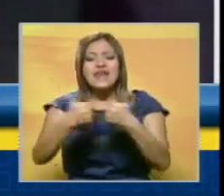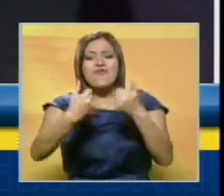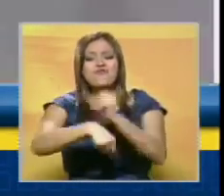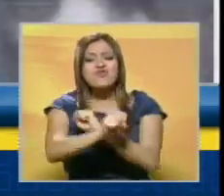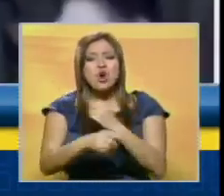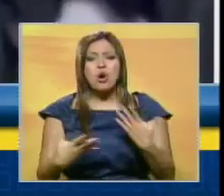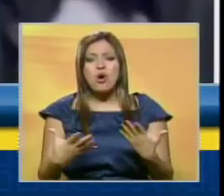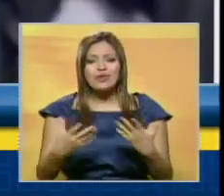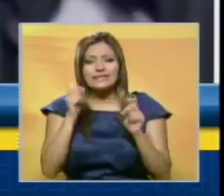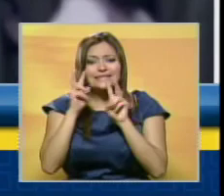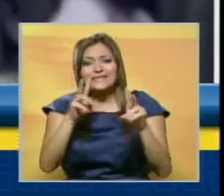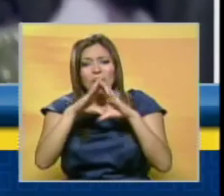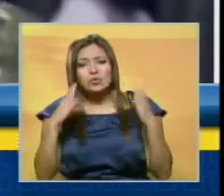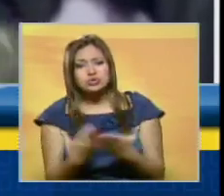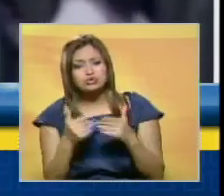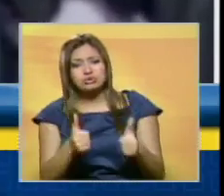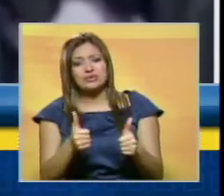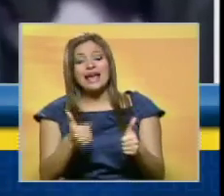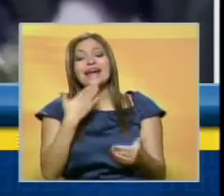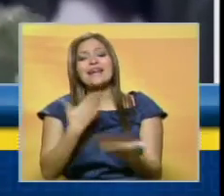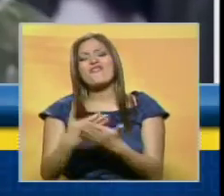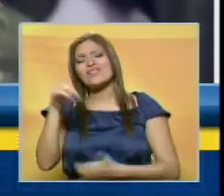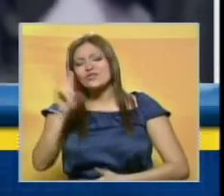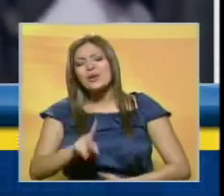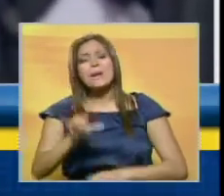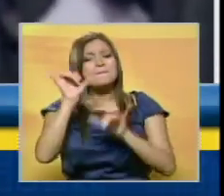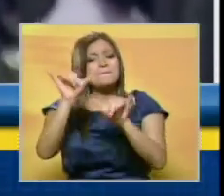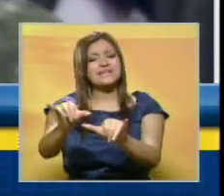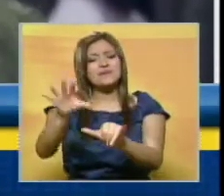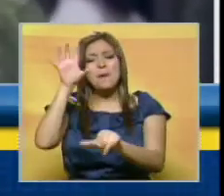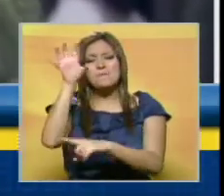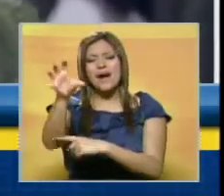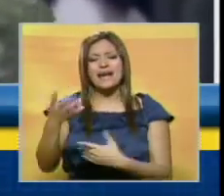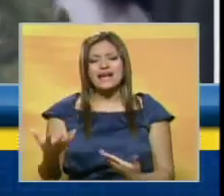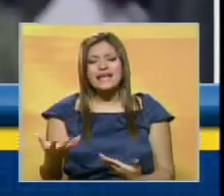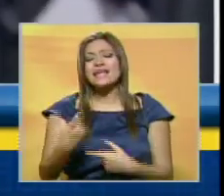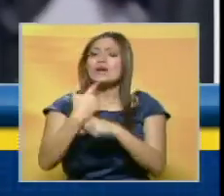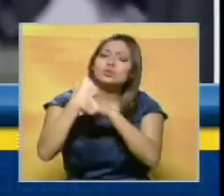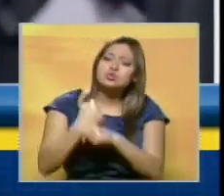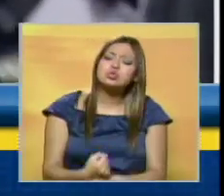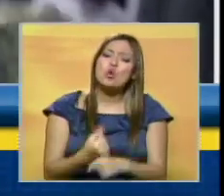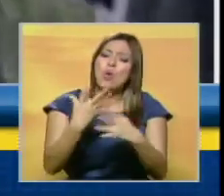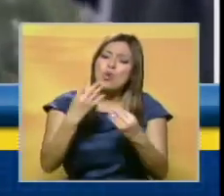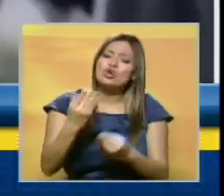de fútbol. Gracias a Venezuela y a ese país que esperó con